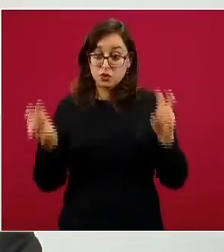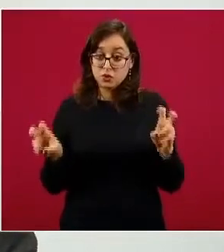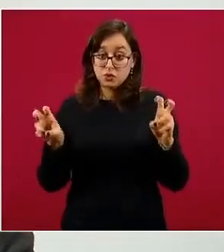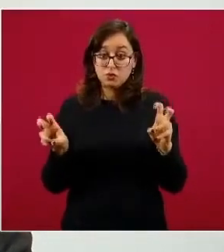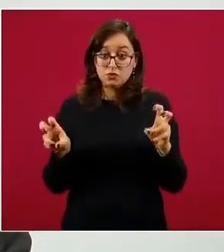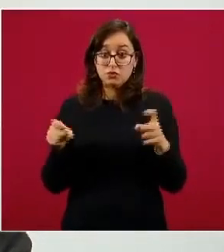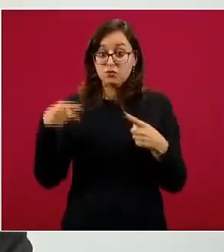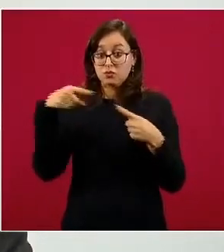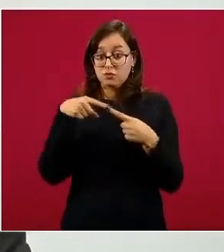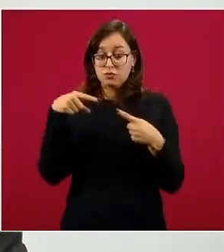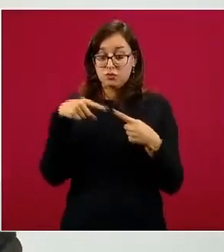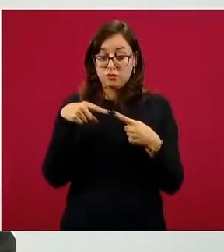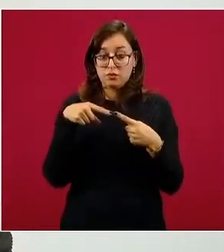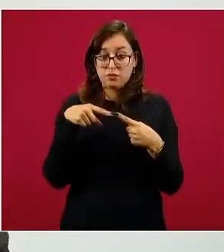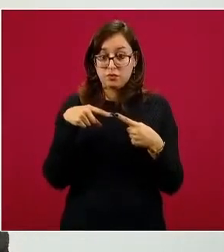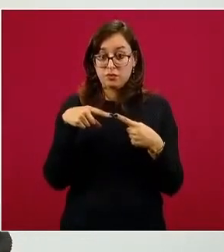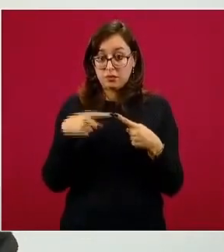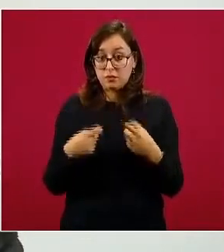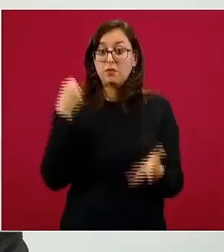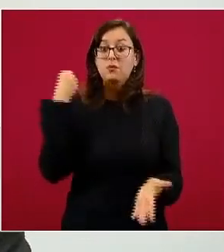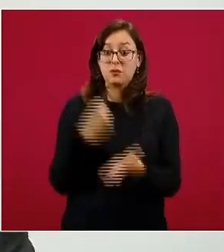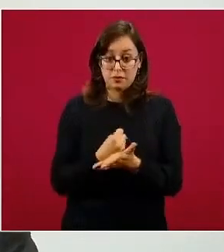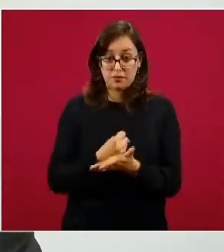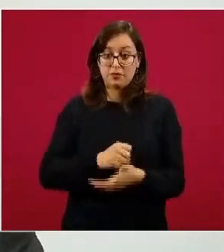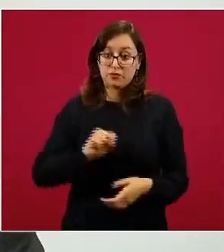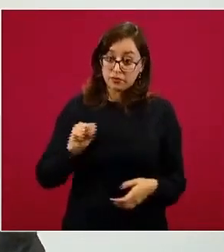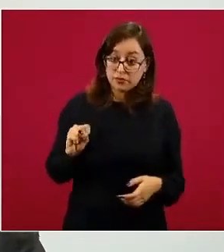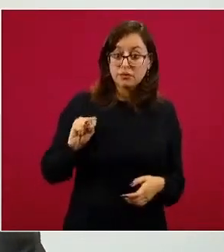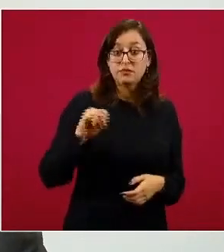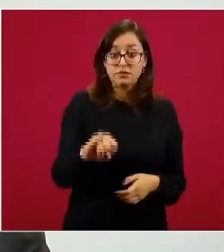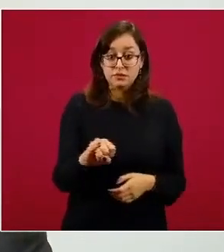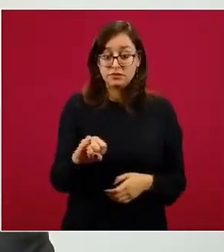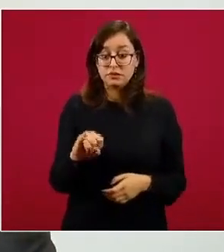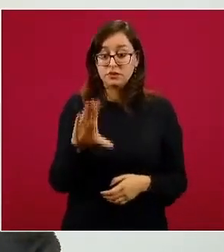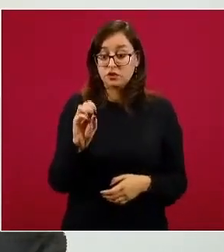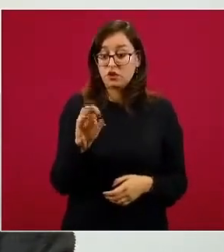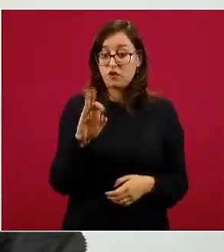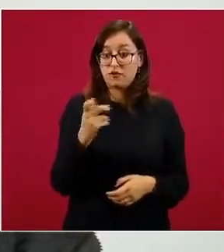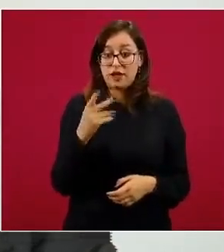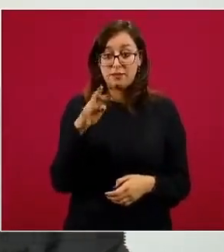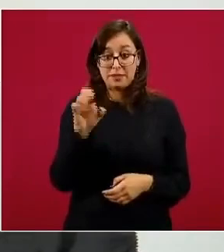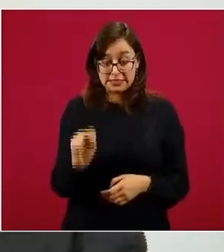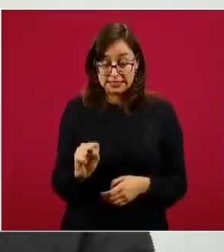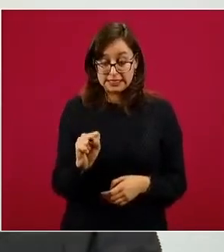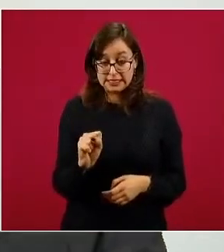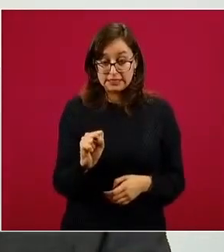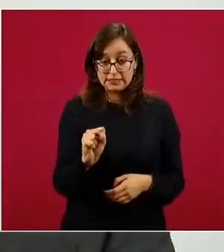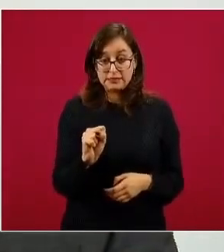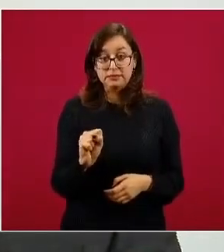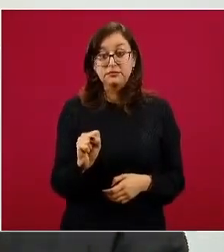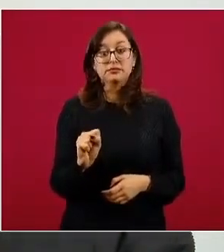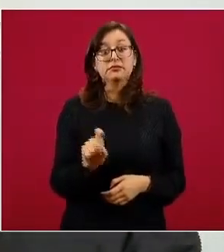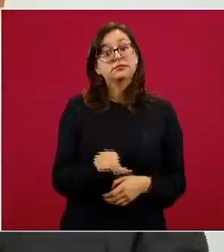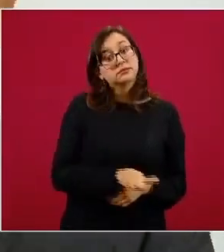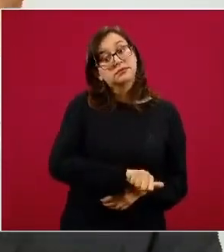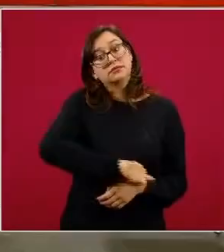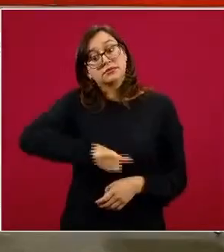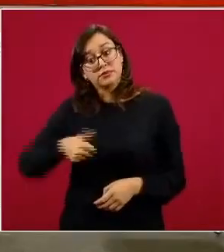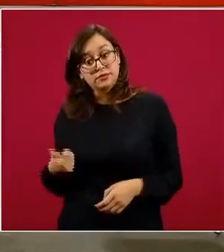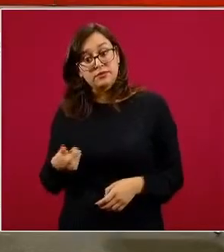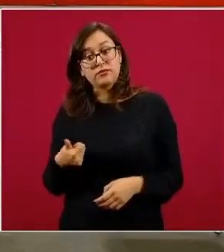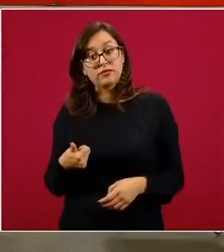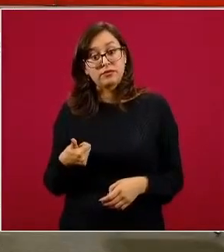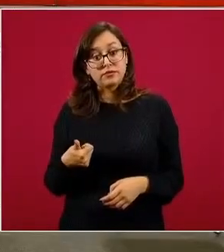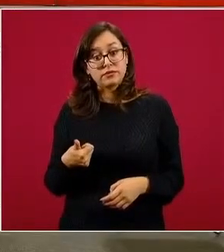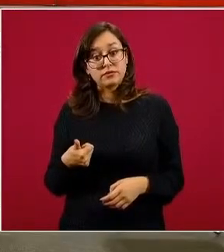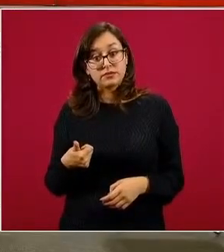la autorización del protocolo de investigación por parte de COFEPRIS y otro es la autorización por cada